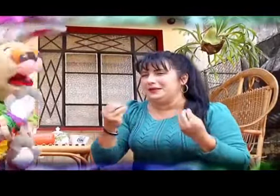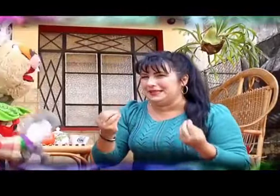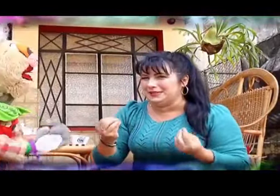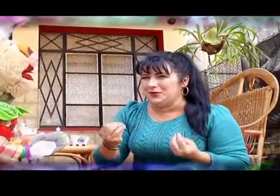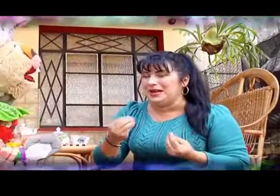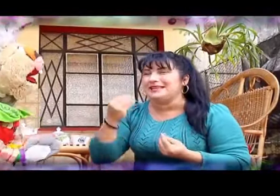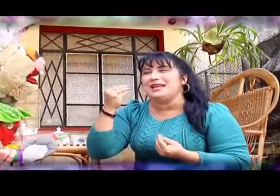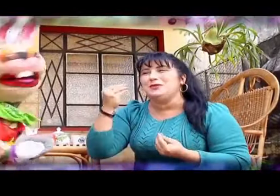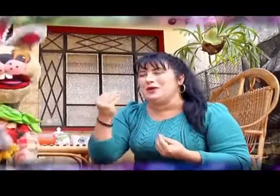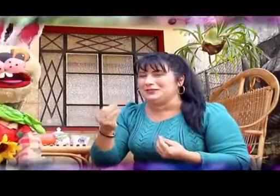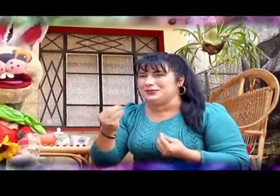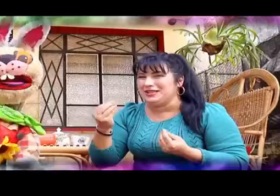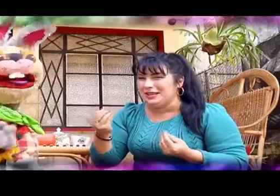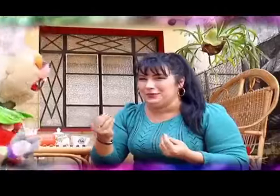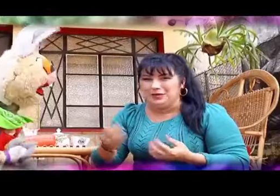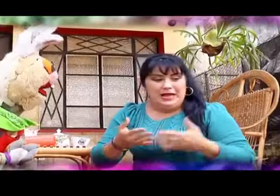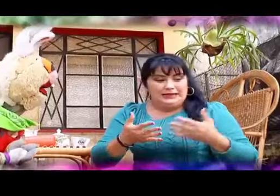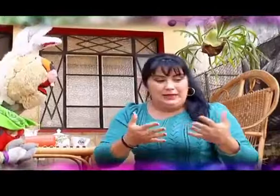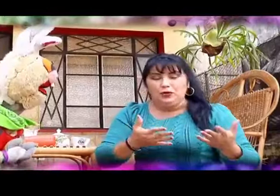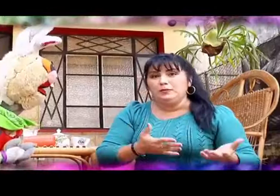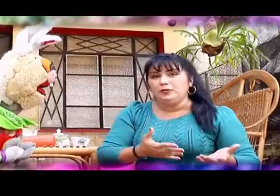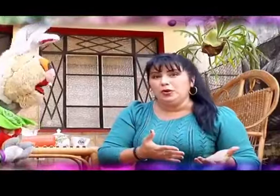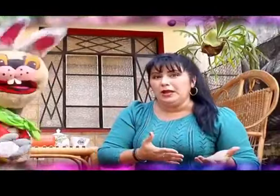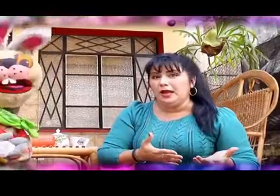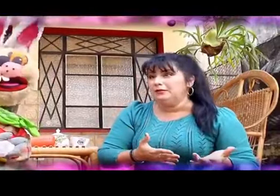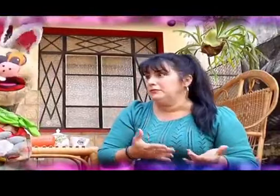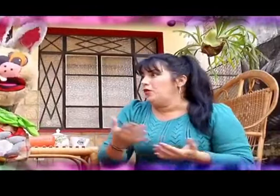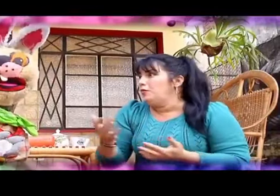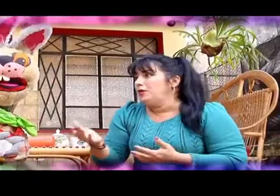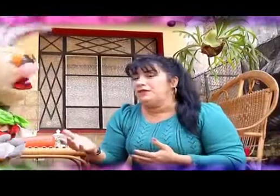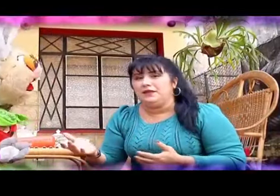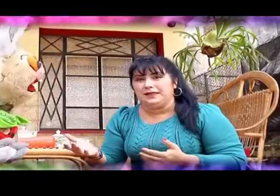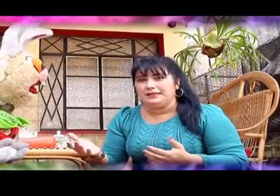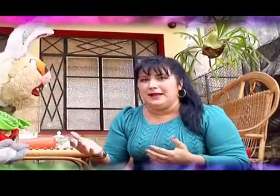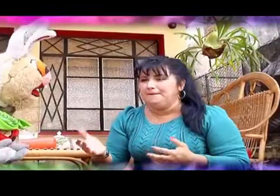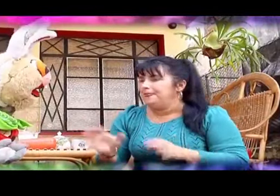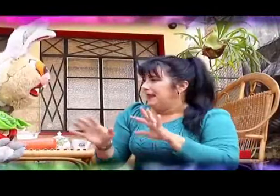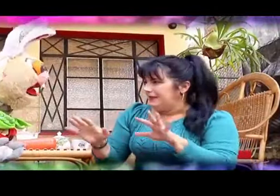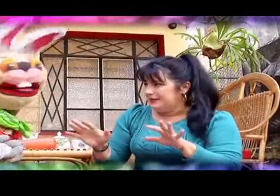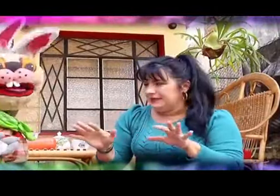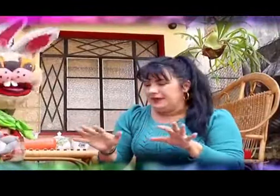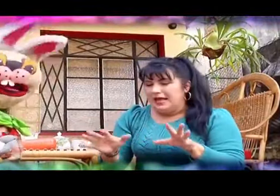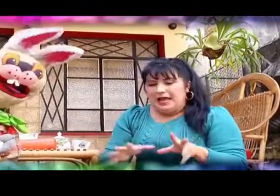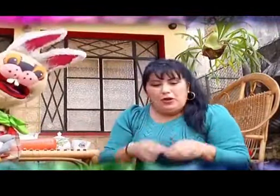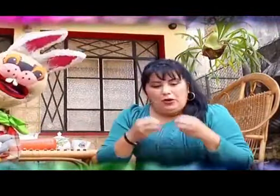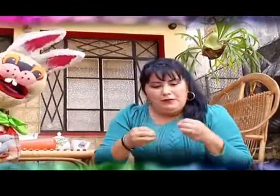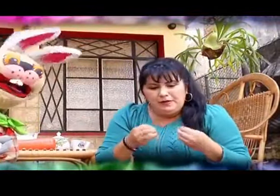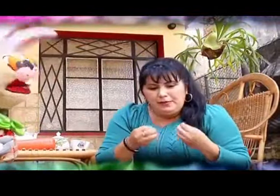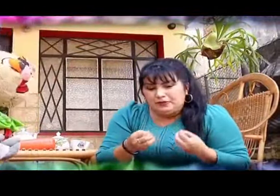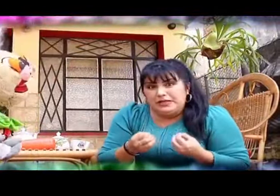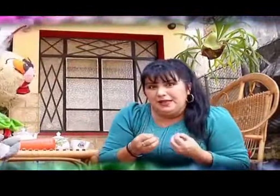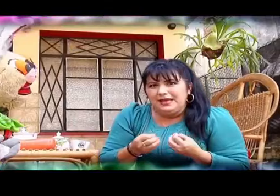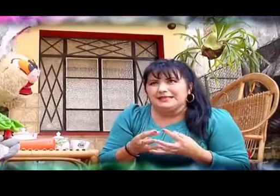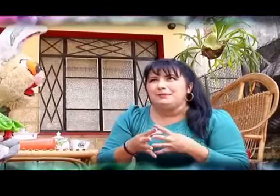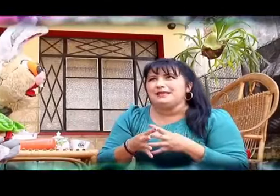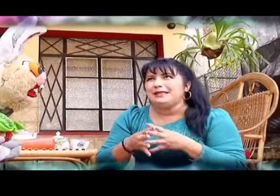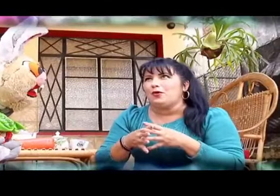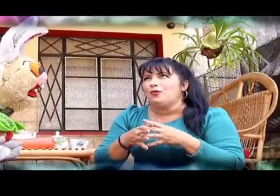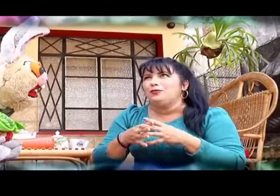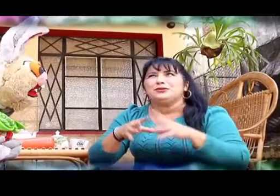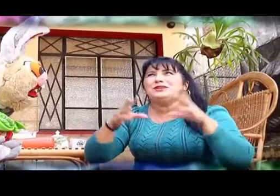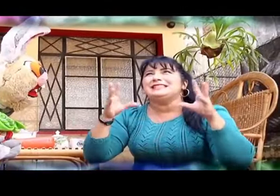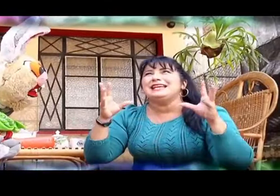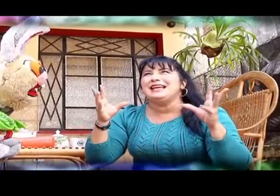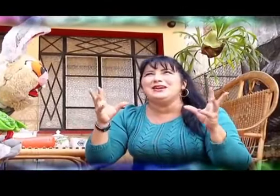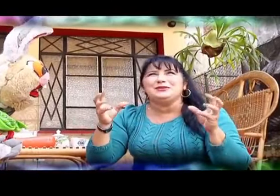una interpretación que hace nuestro cerebro, tanto del mundo real como de la fantasía. Es decir, lo que vivimos día a día se mezcla